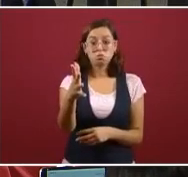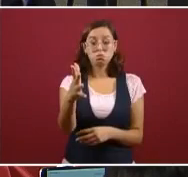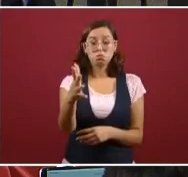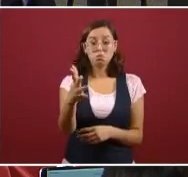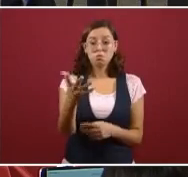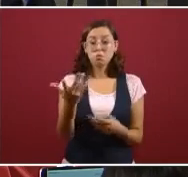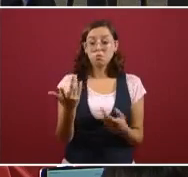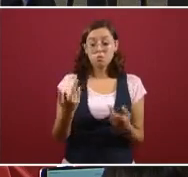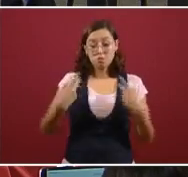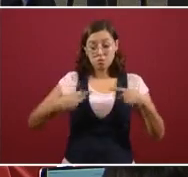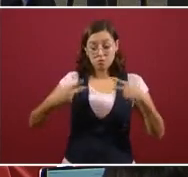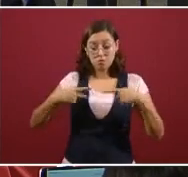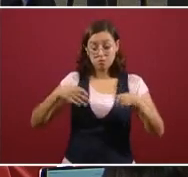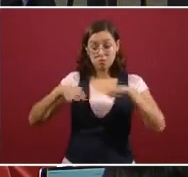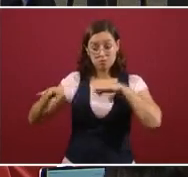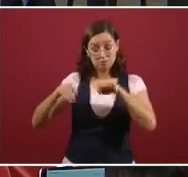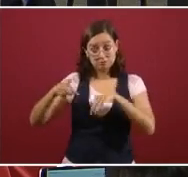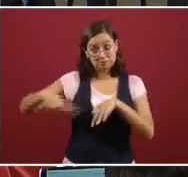los trabajadores